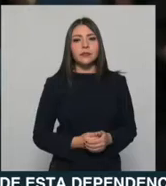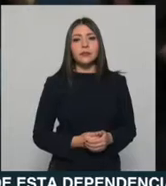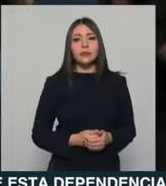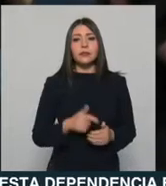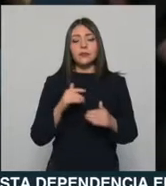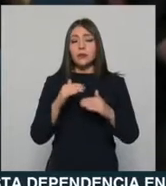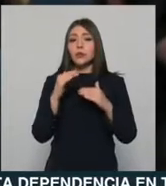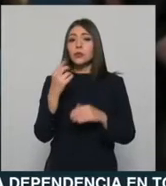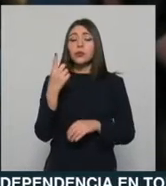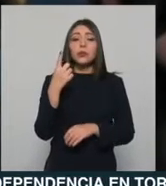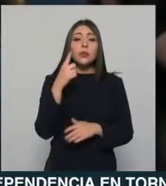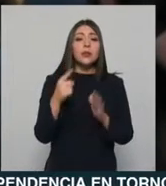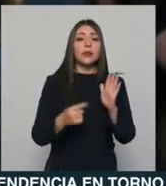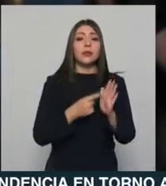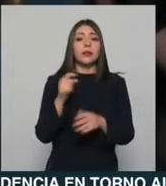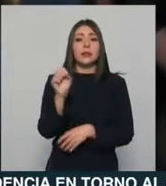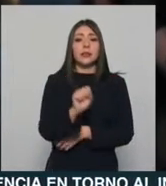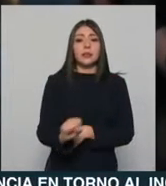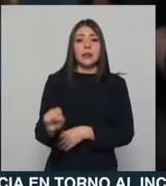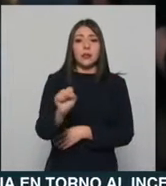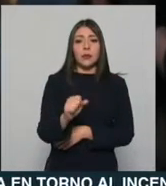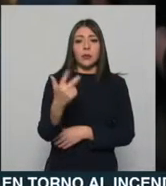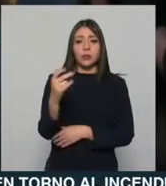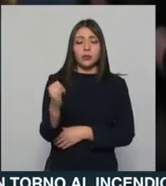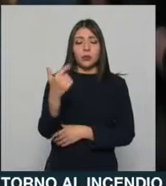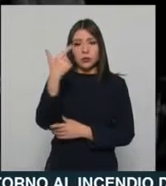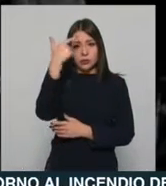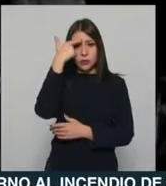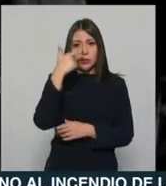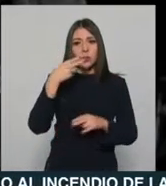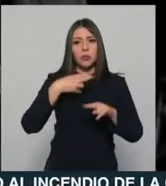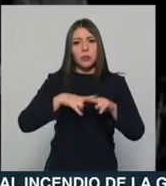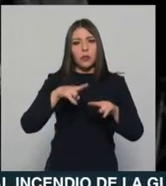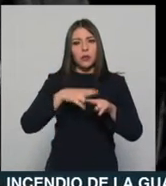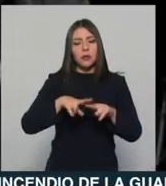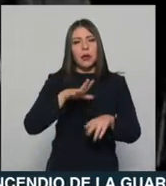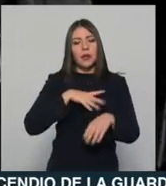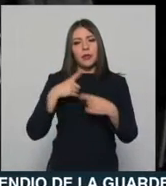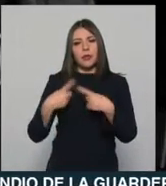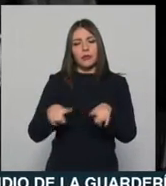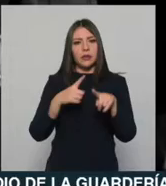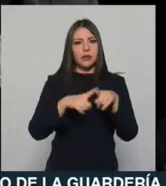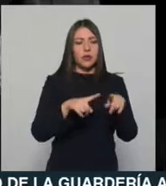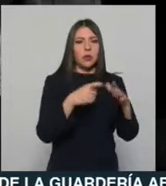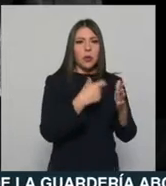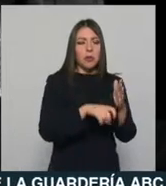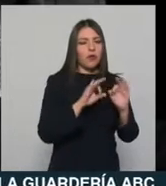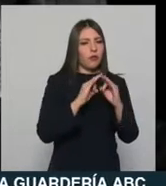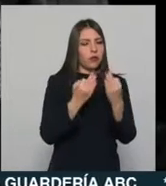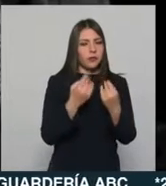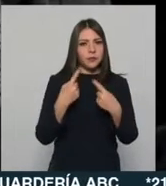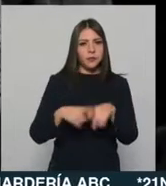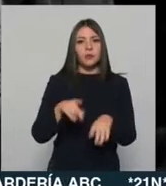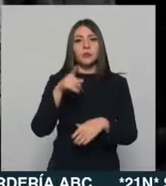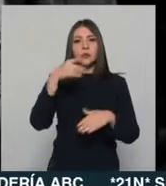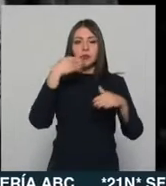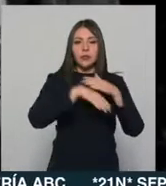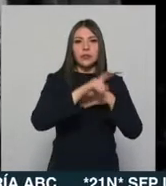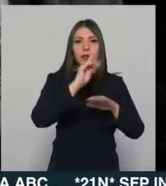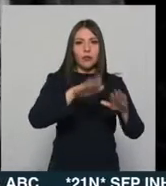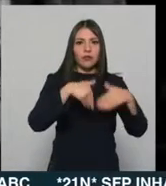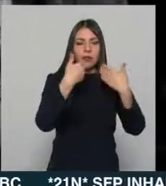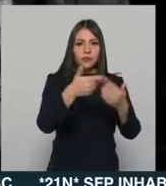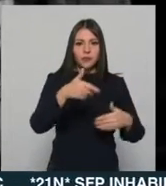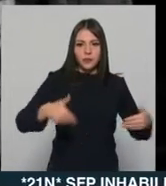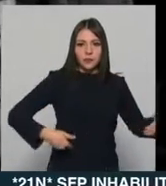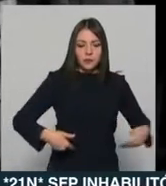sábado 8 de junio a las 7 de la noche. Los boletos, pues hay varias vías. Los pueden comprar directo en taquilla ese día